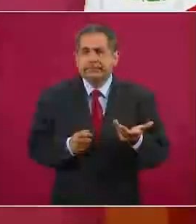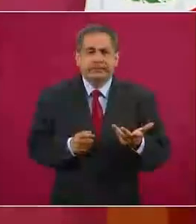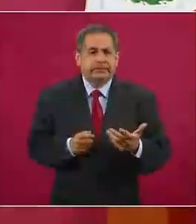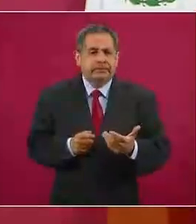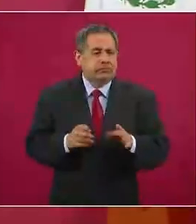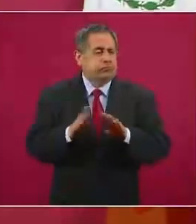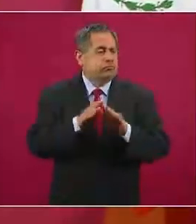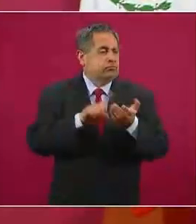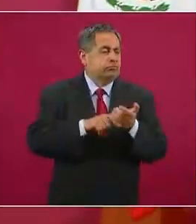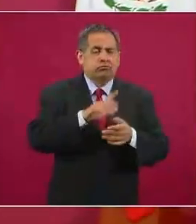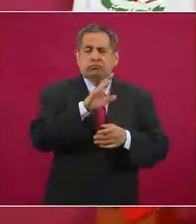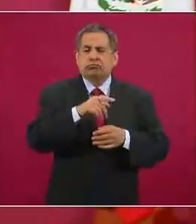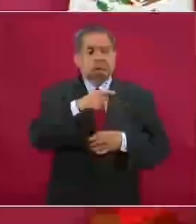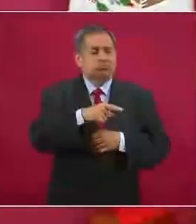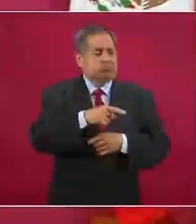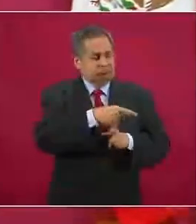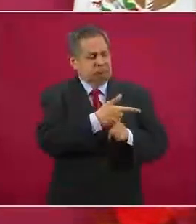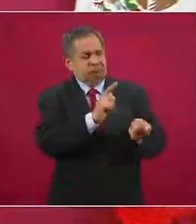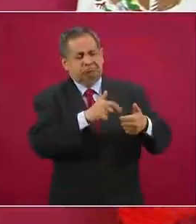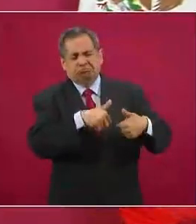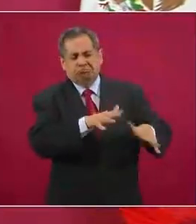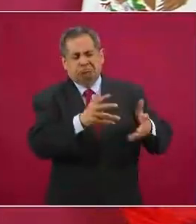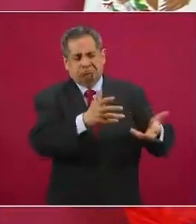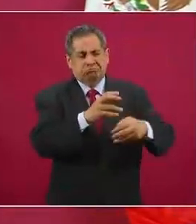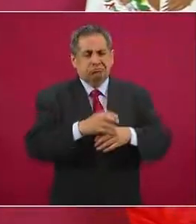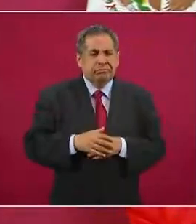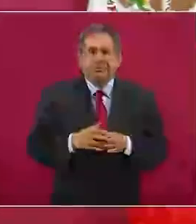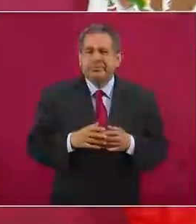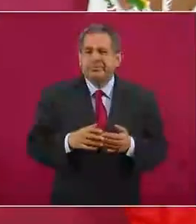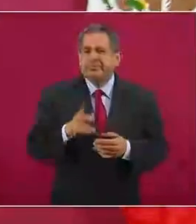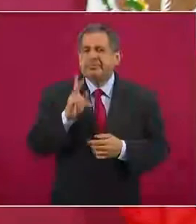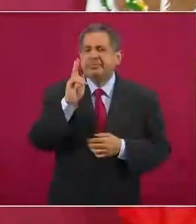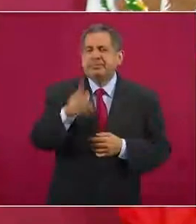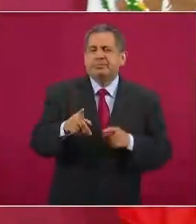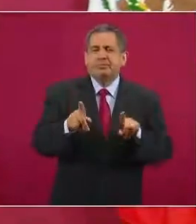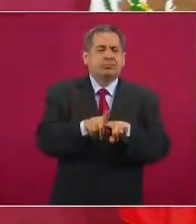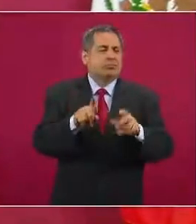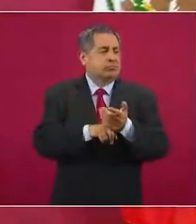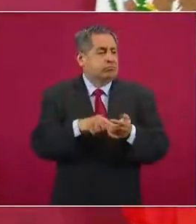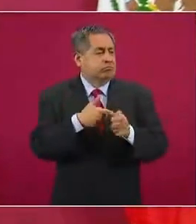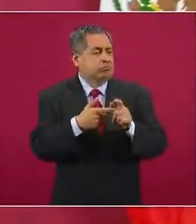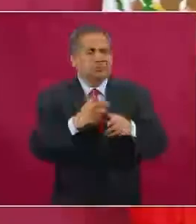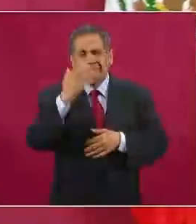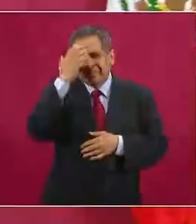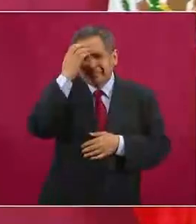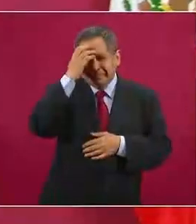la libertad del zorro en el gallinero.